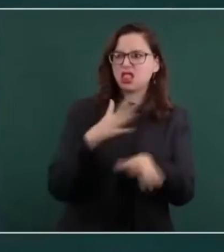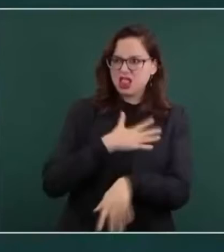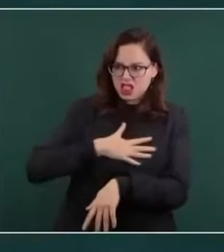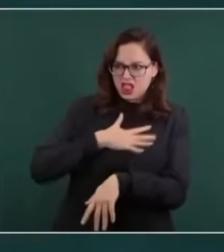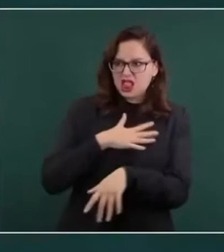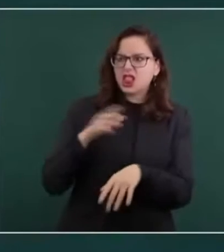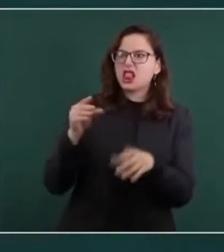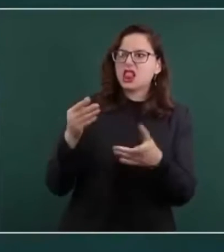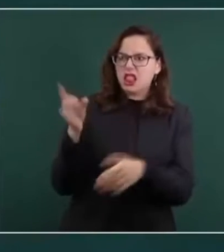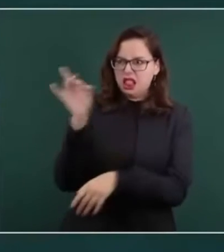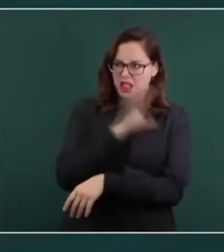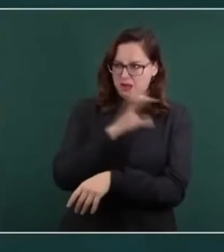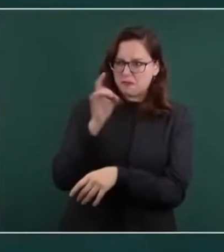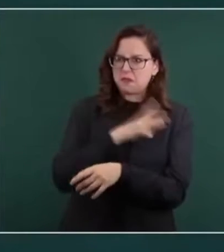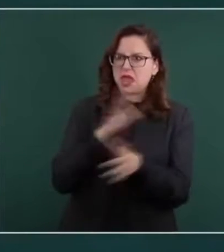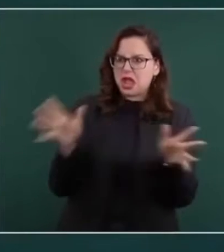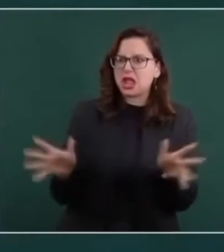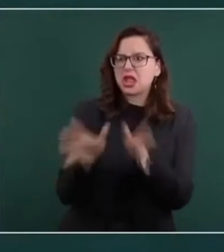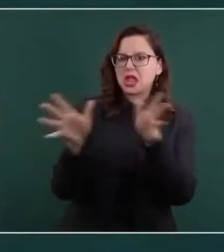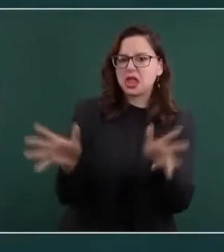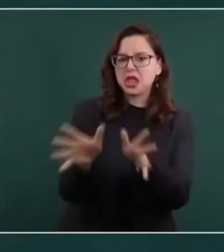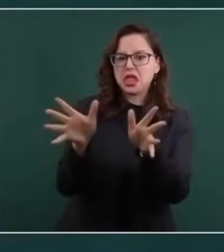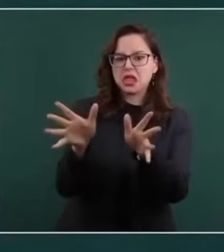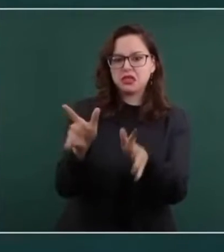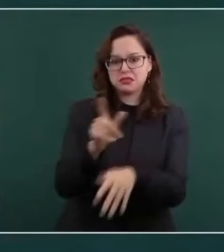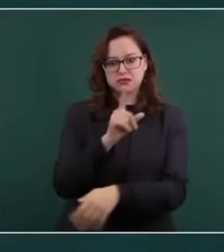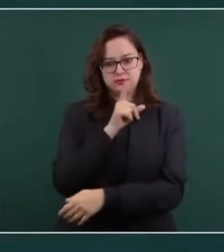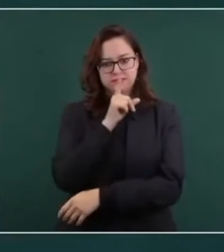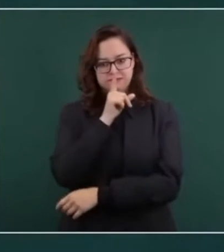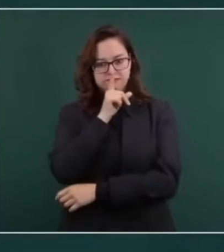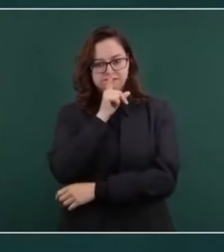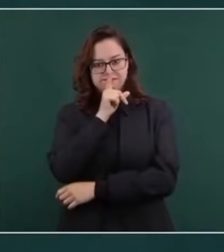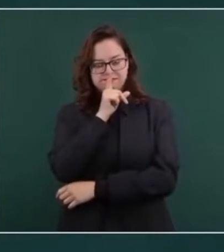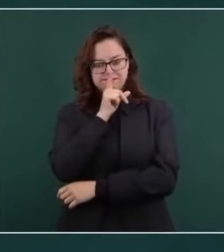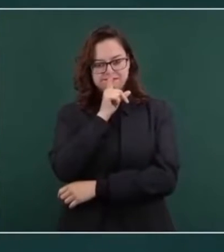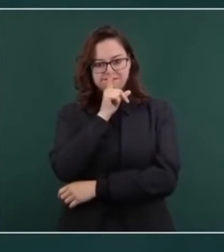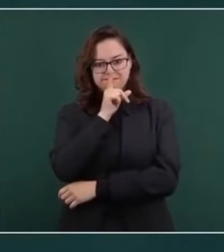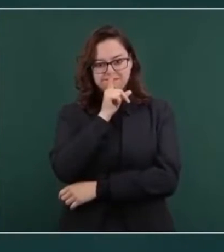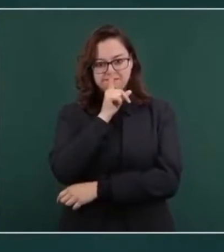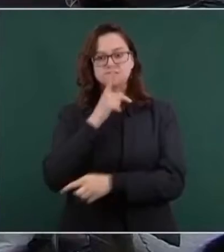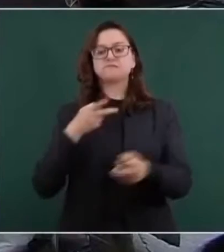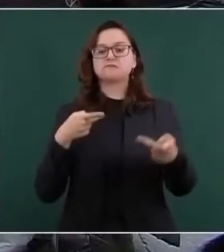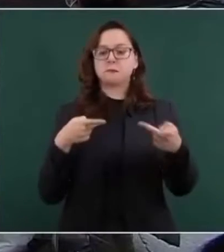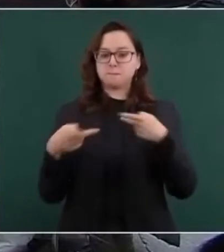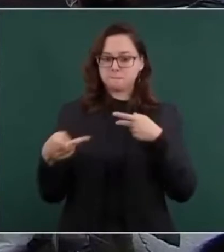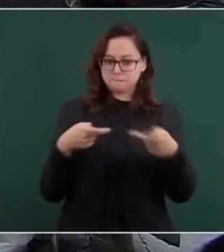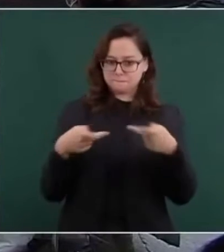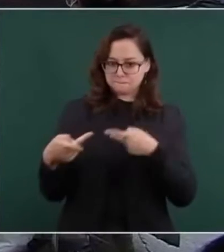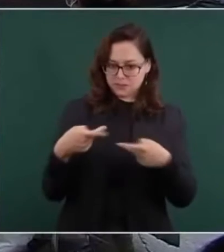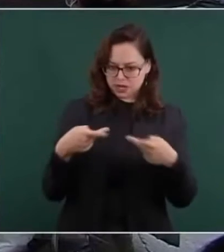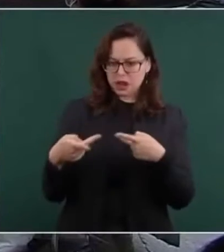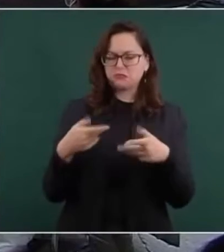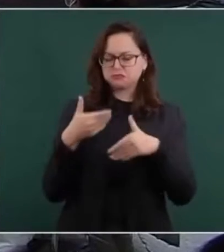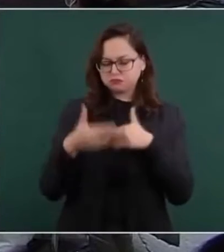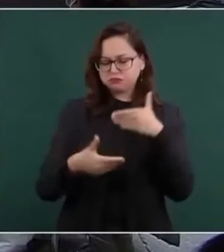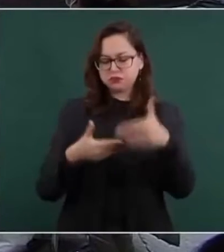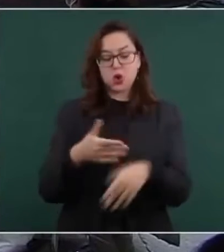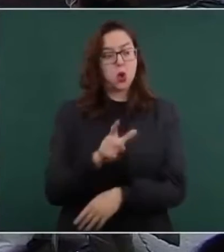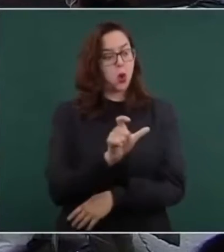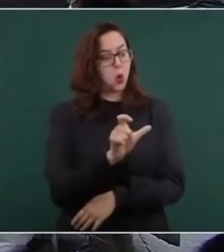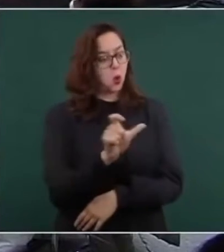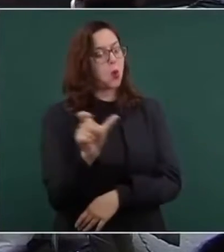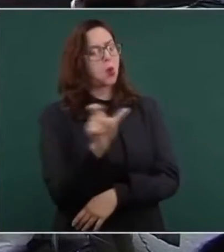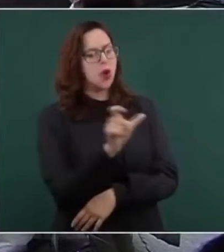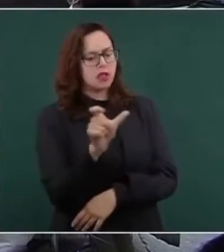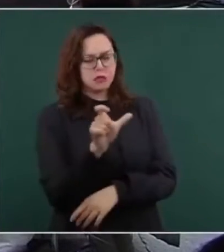del plan que se tiene. ¿A partir de cuándo se consideraría, presidente? Ya, lo